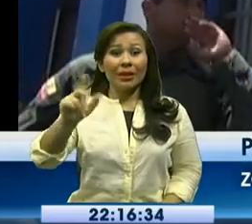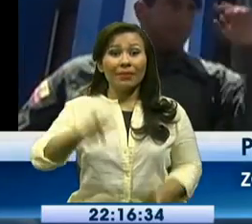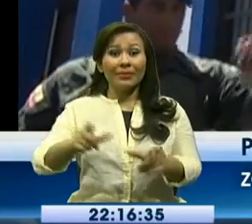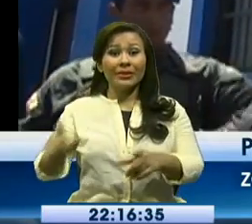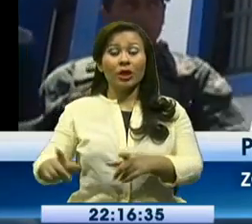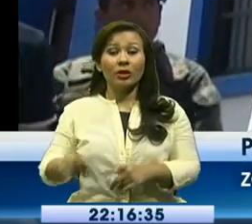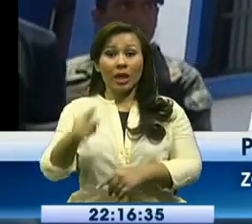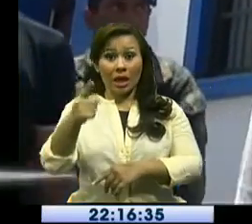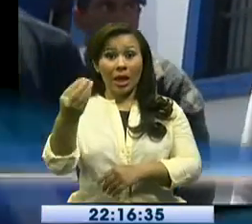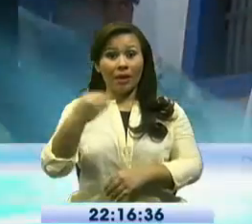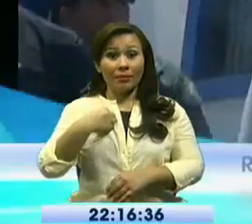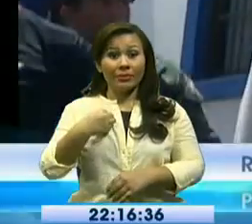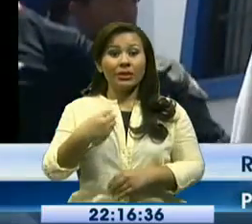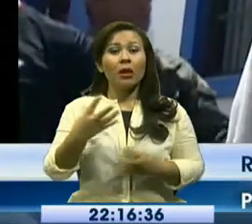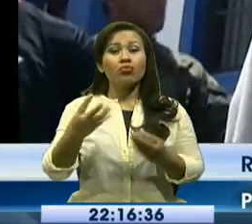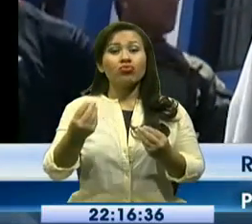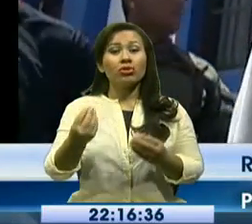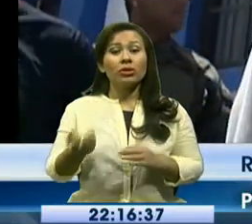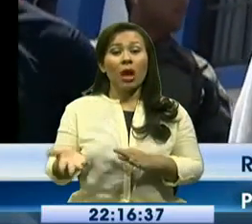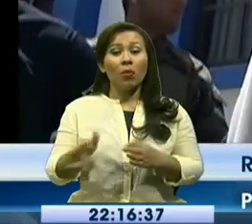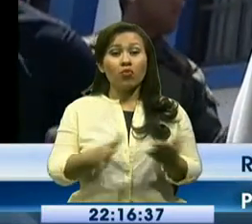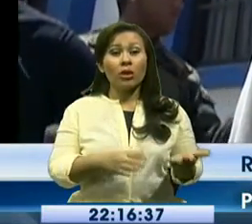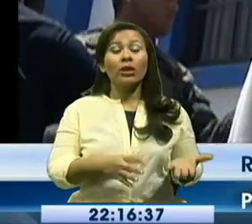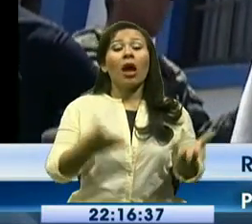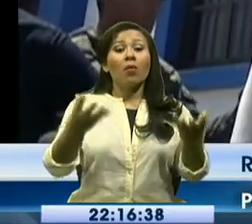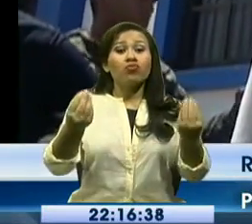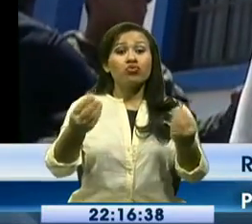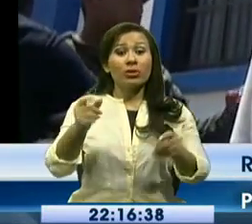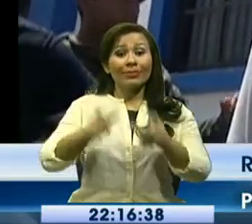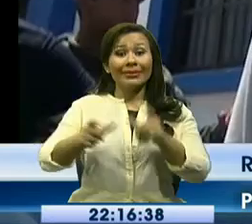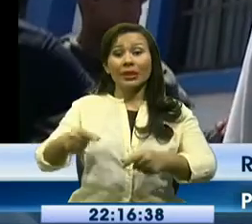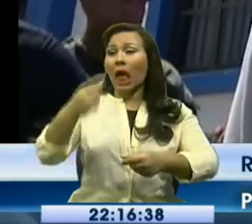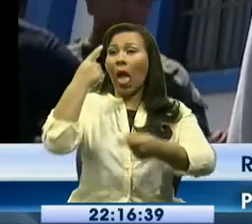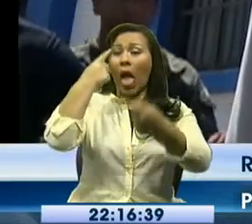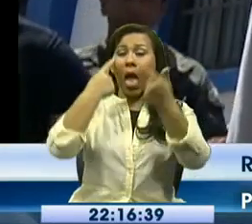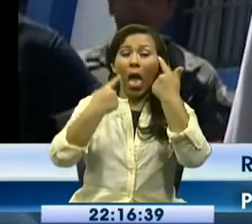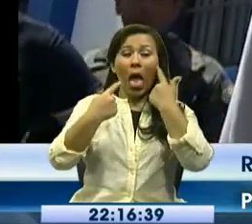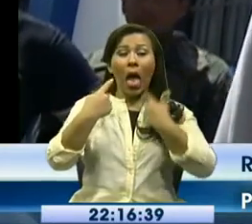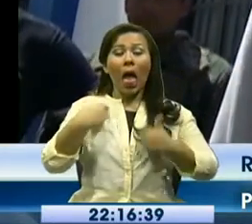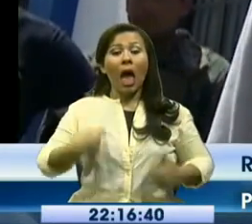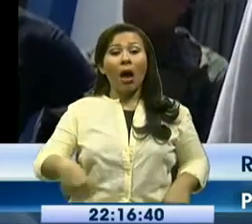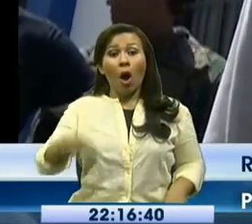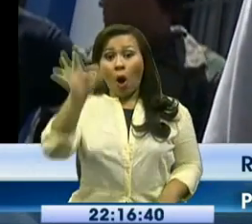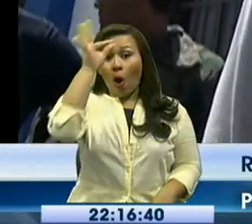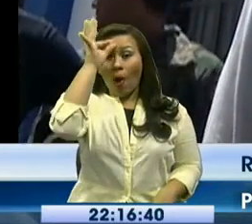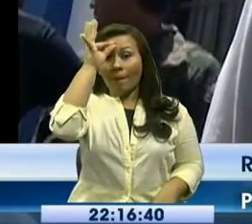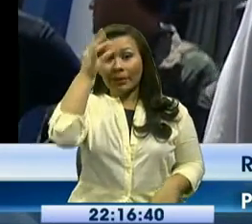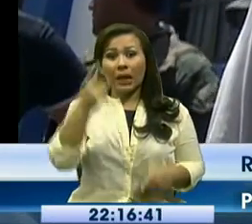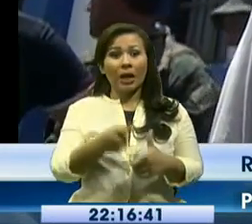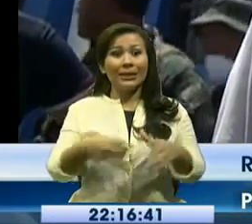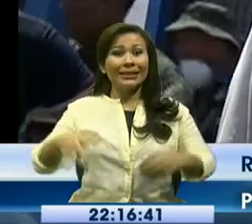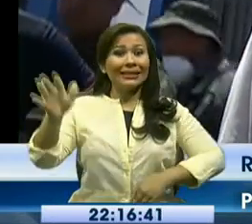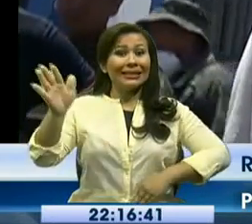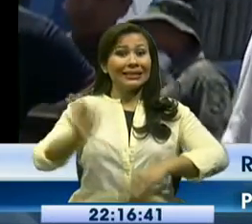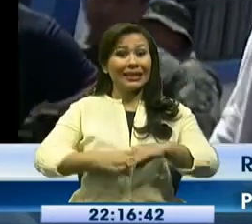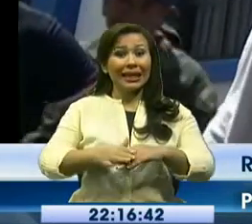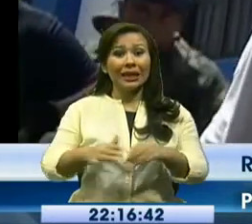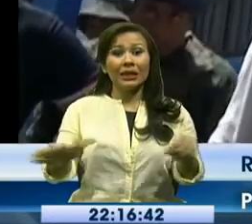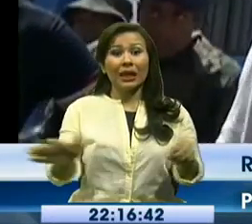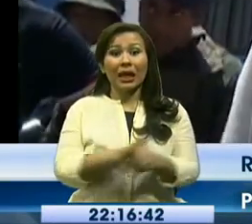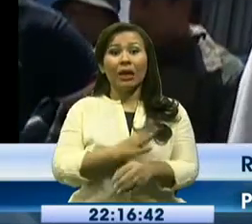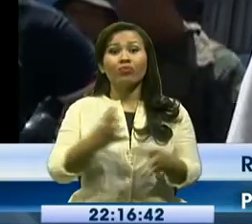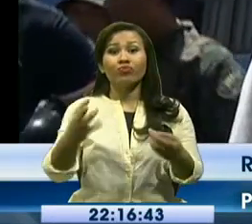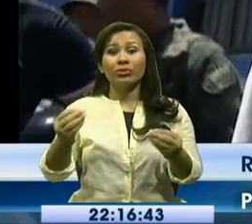próximas horas. Miles de heridos, tenemos hospitales colapsados, vías colapsadas, muchas casas derrumbadas. Poblaciones como Canoa,